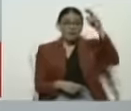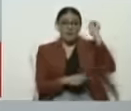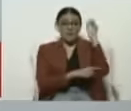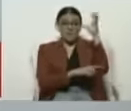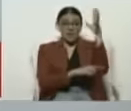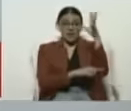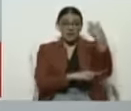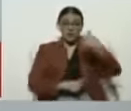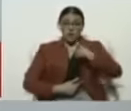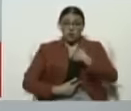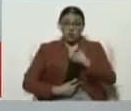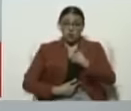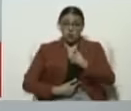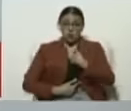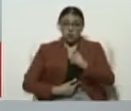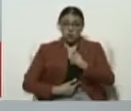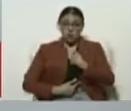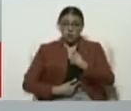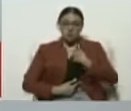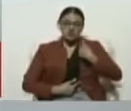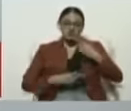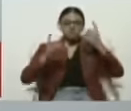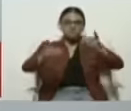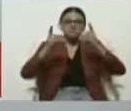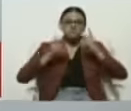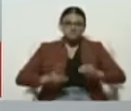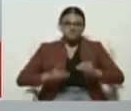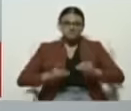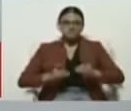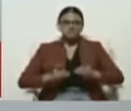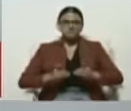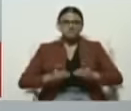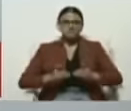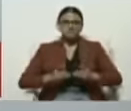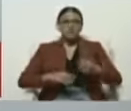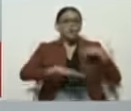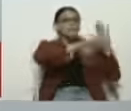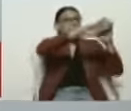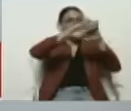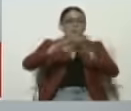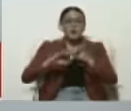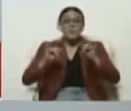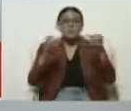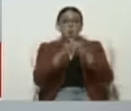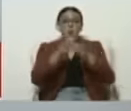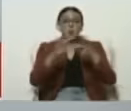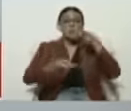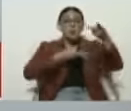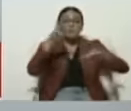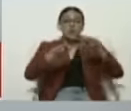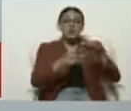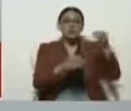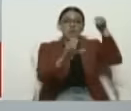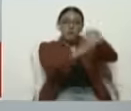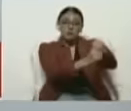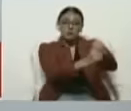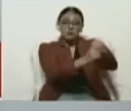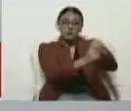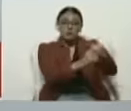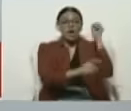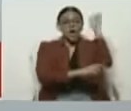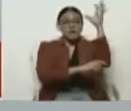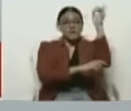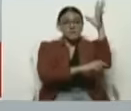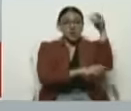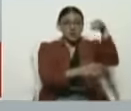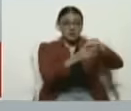de Venezuela, hemos decidido solicitar que la Comisión de Política Interior de la Asamblea Nacional,